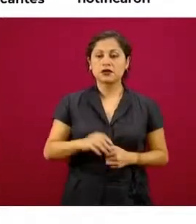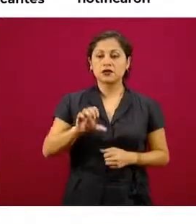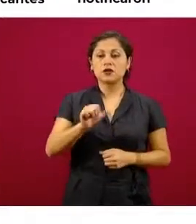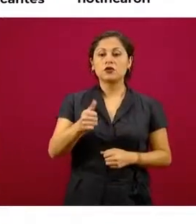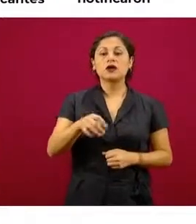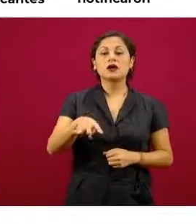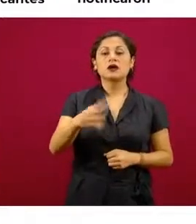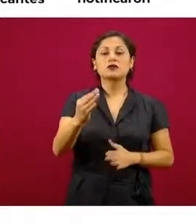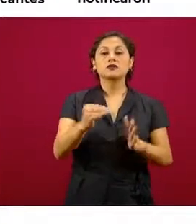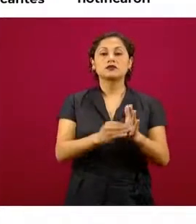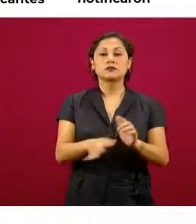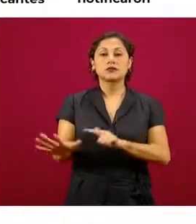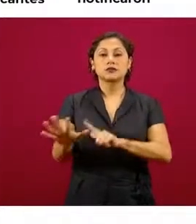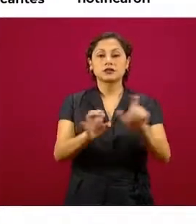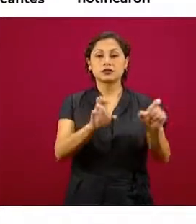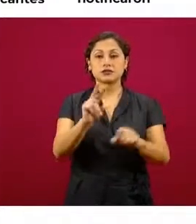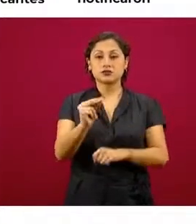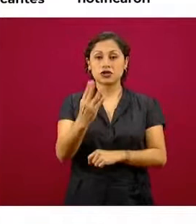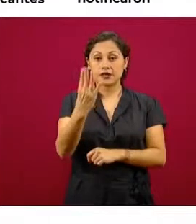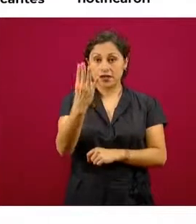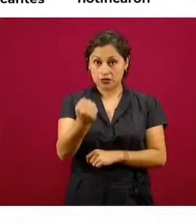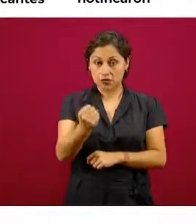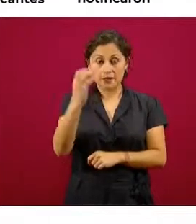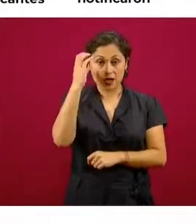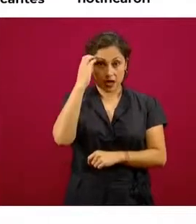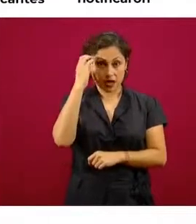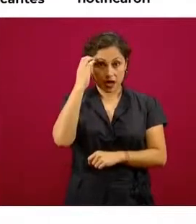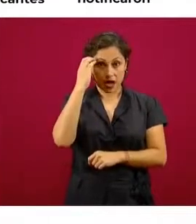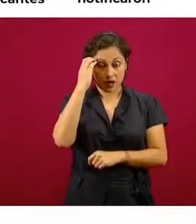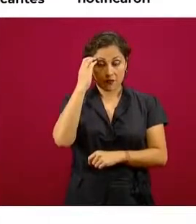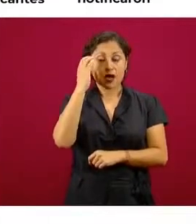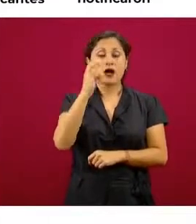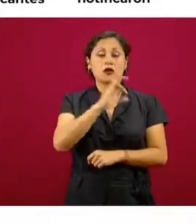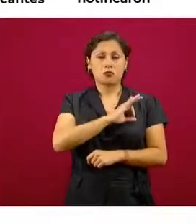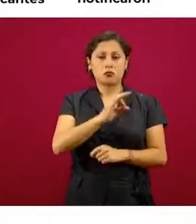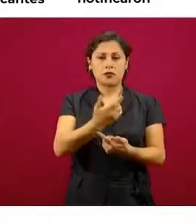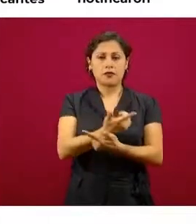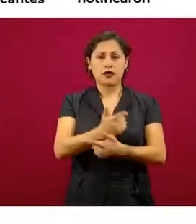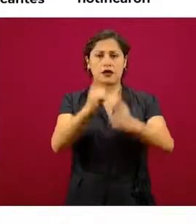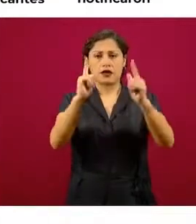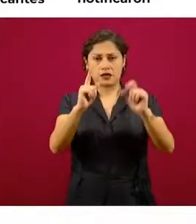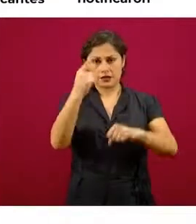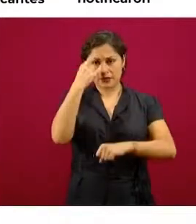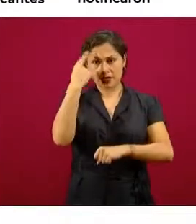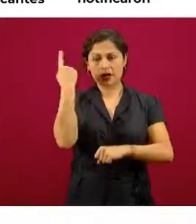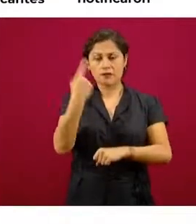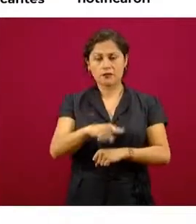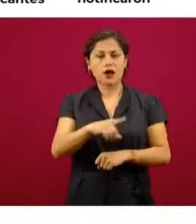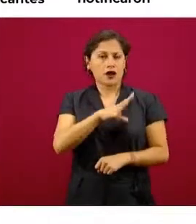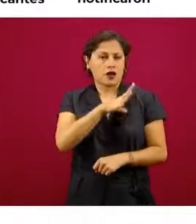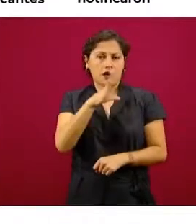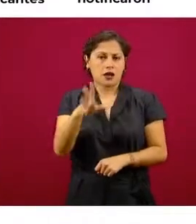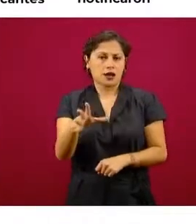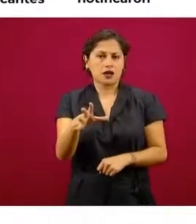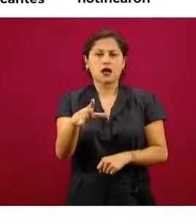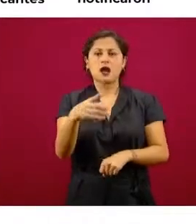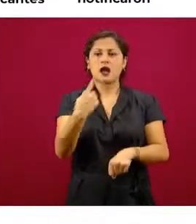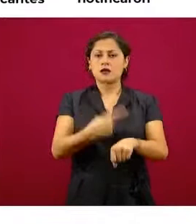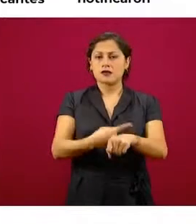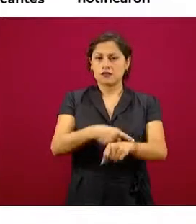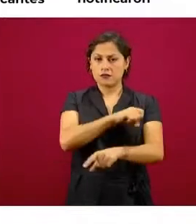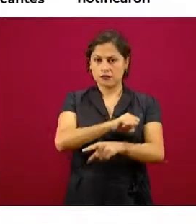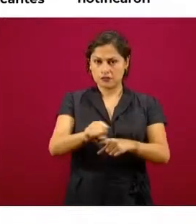14.789 camas disponibles para pacientes graves que requieren de una atención, digamos, IRA general en este